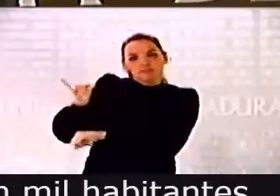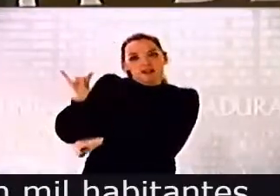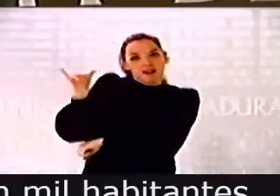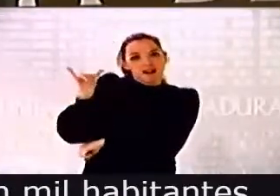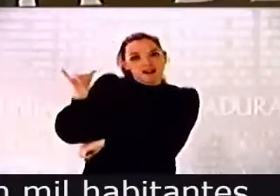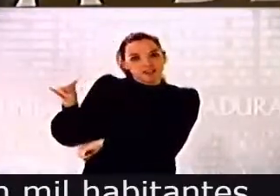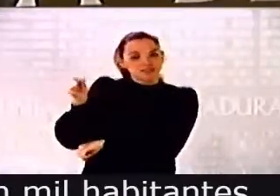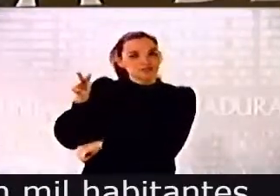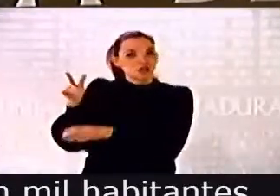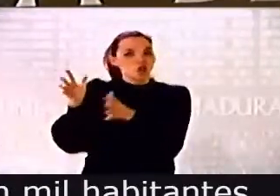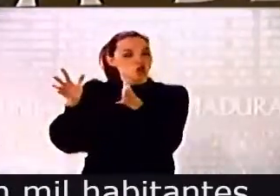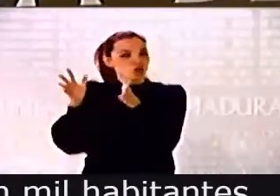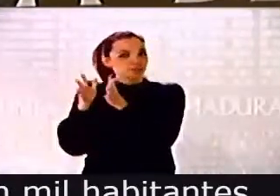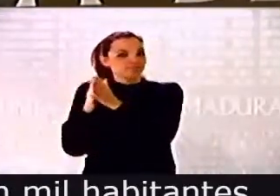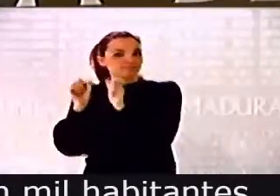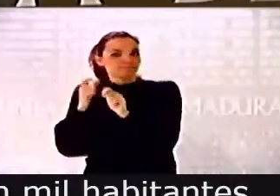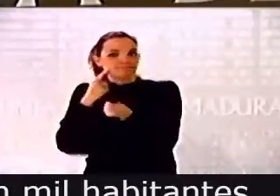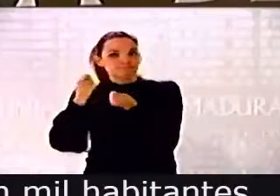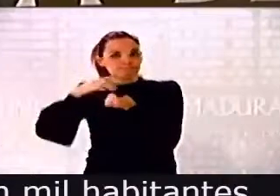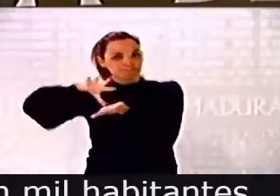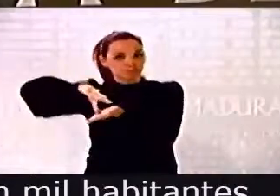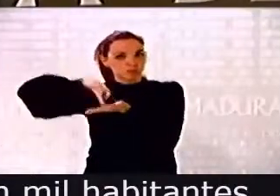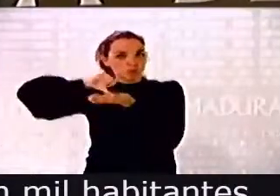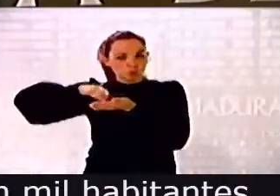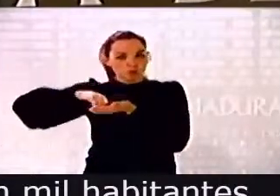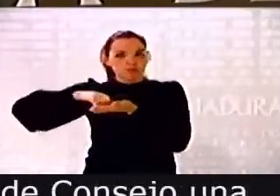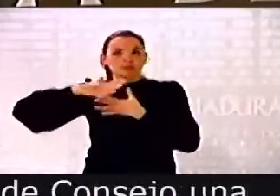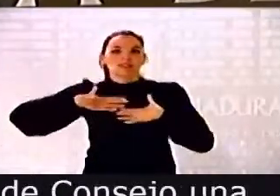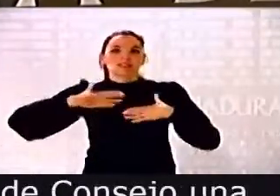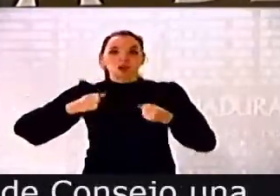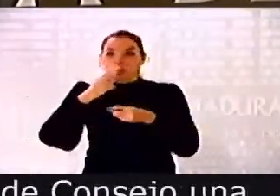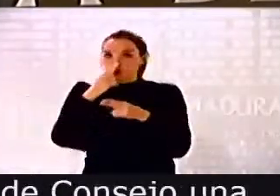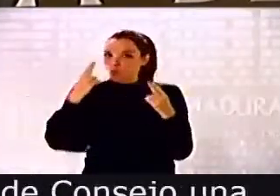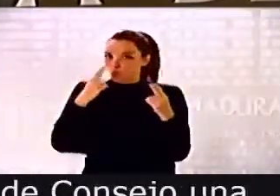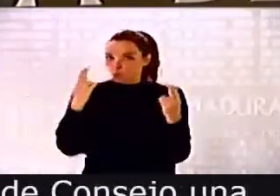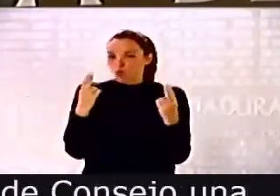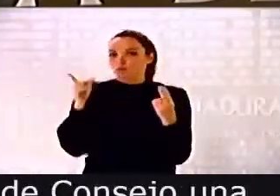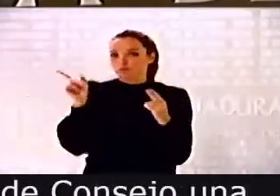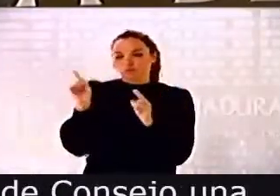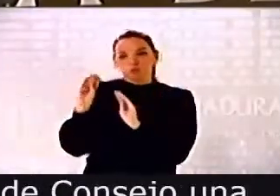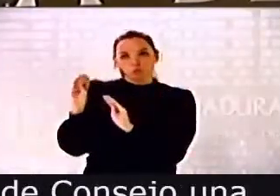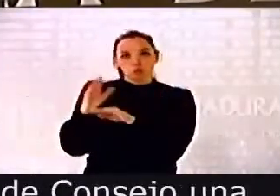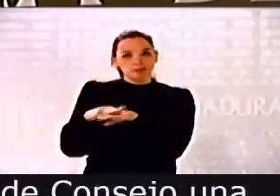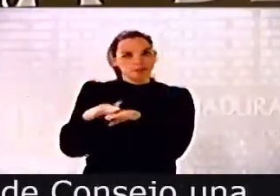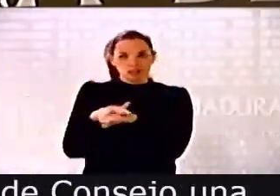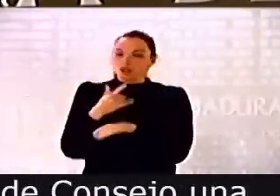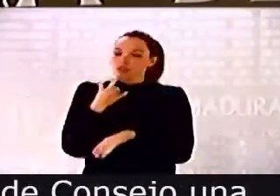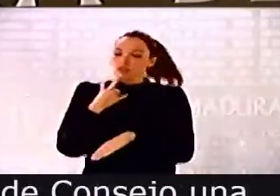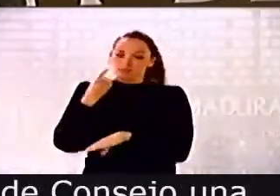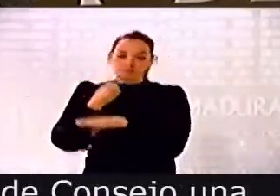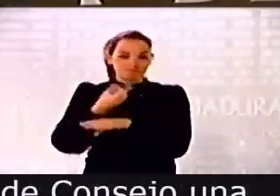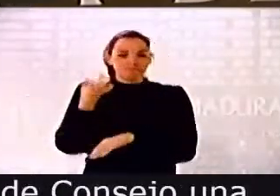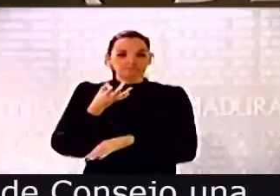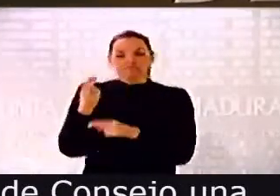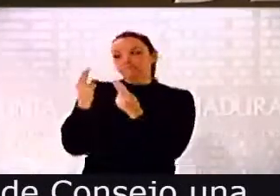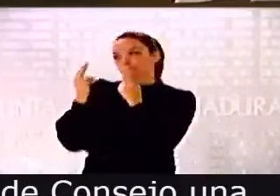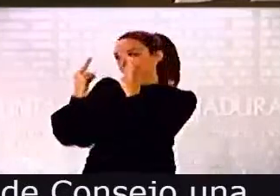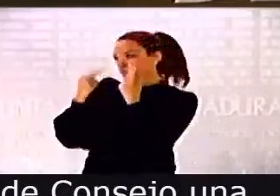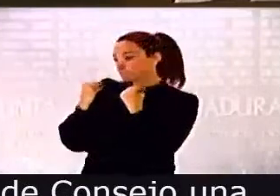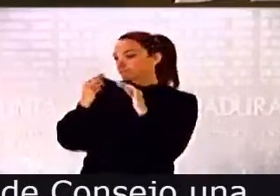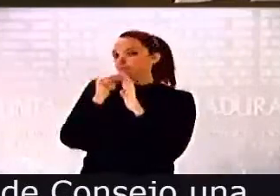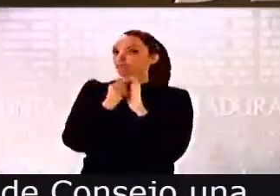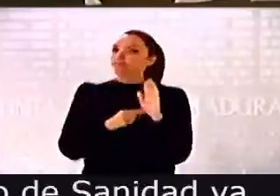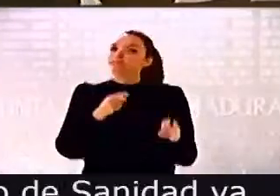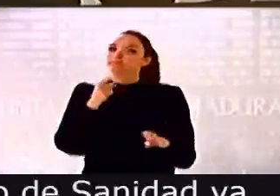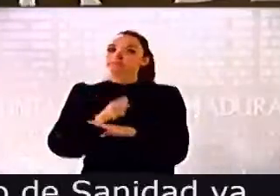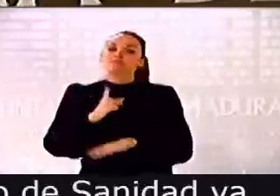de consejo o una acción coordinada en salud pública publicada por parte del Ministerio de Sanidad y tendríamos que adoptar medidas en función de